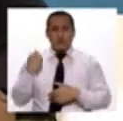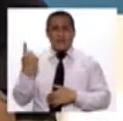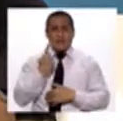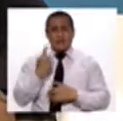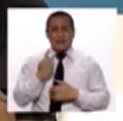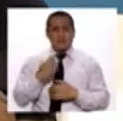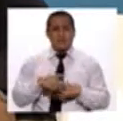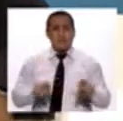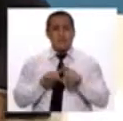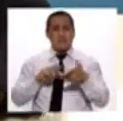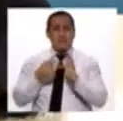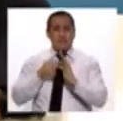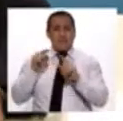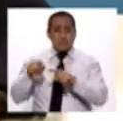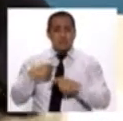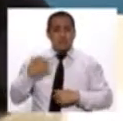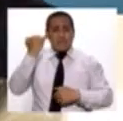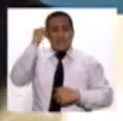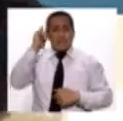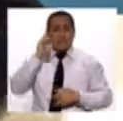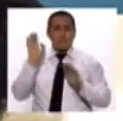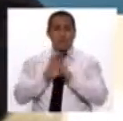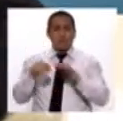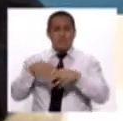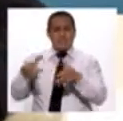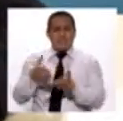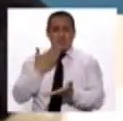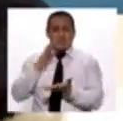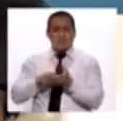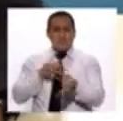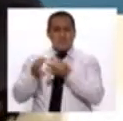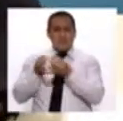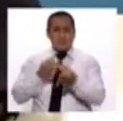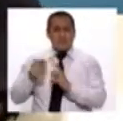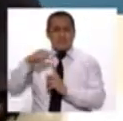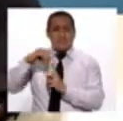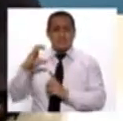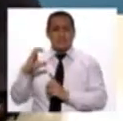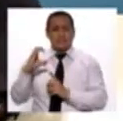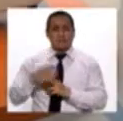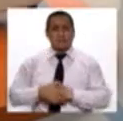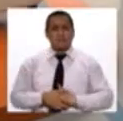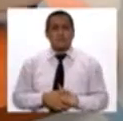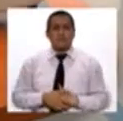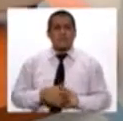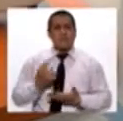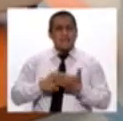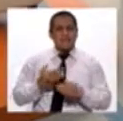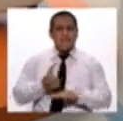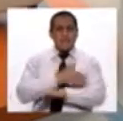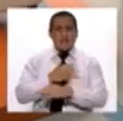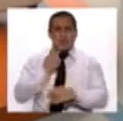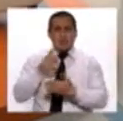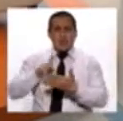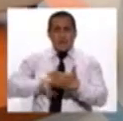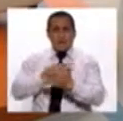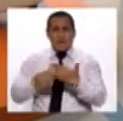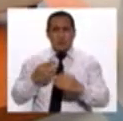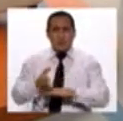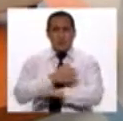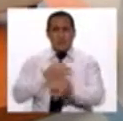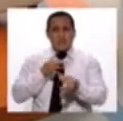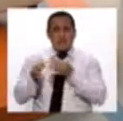difuso arbitral. Eso es una invención por extensión de este mal precedente del Tribunal Constitucional. Que ha sido dejado sin efecto, conforme